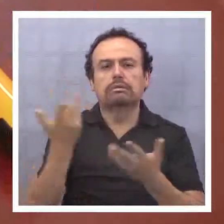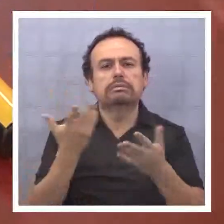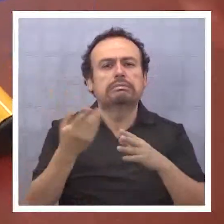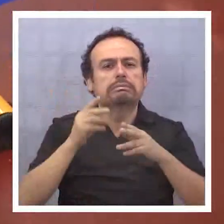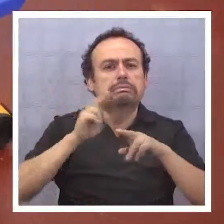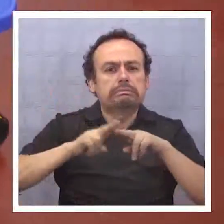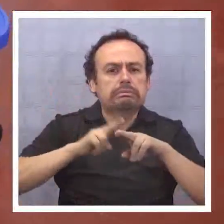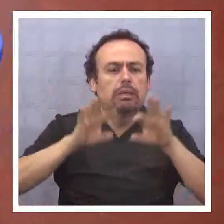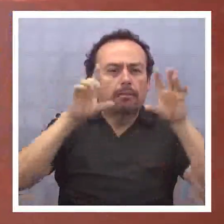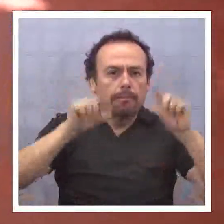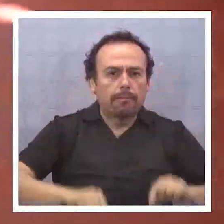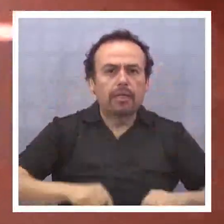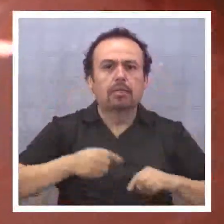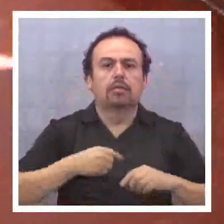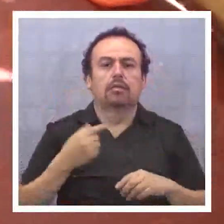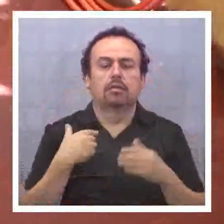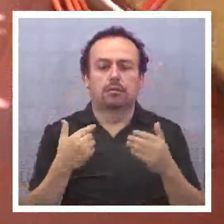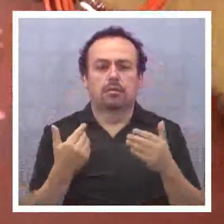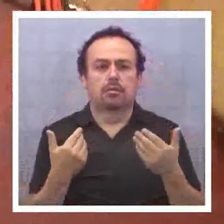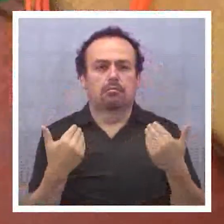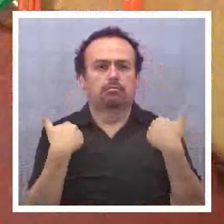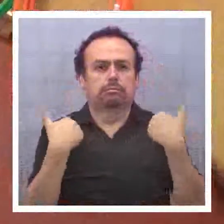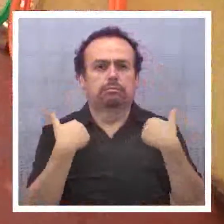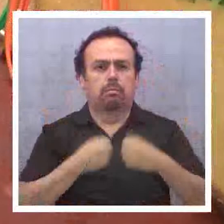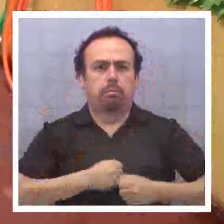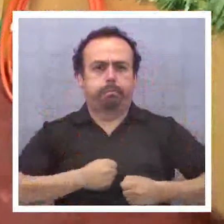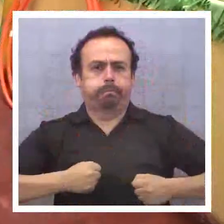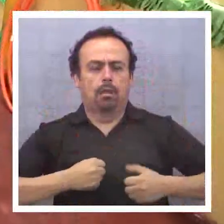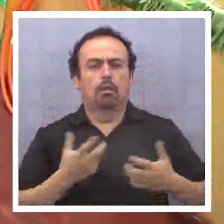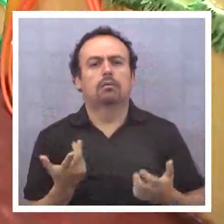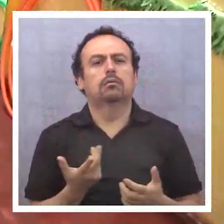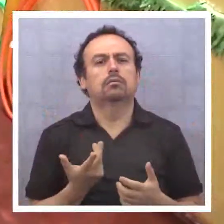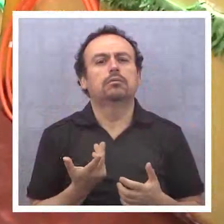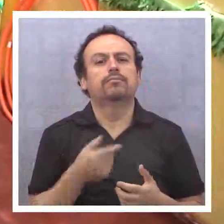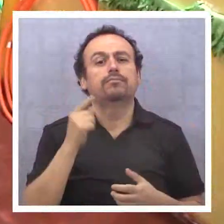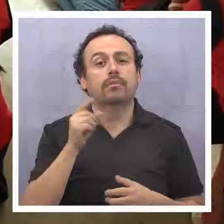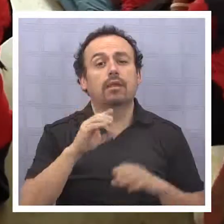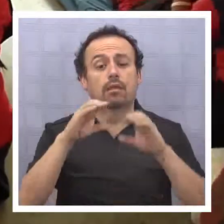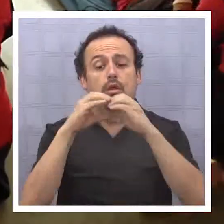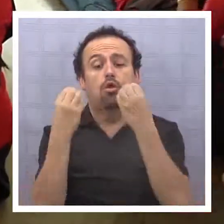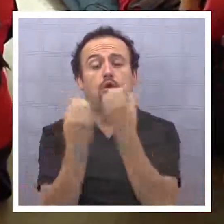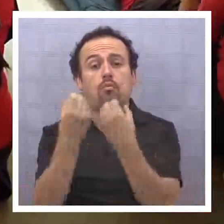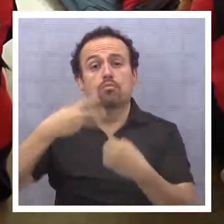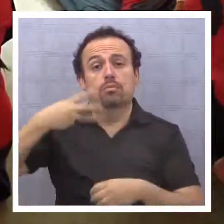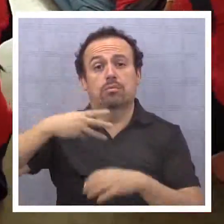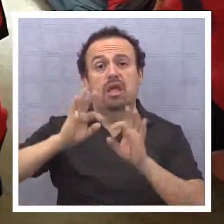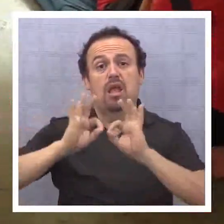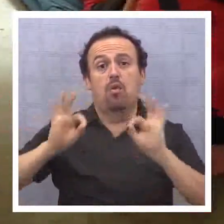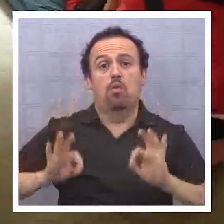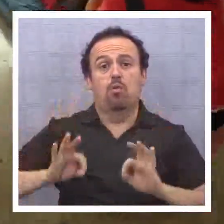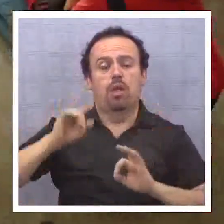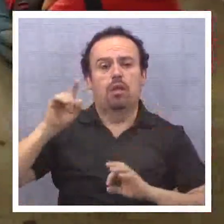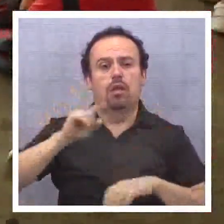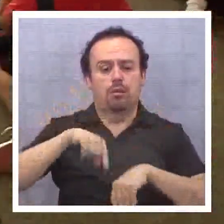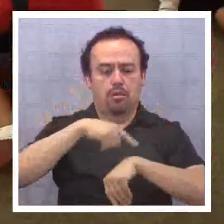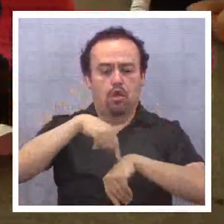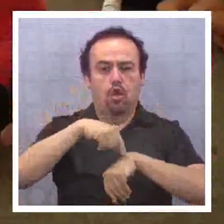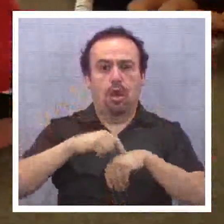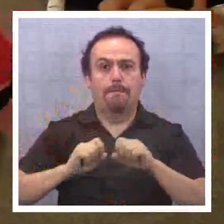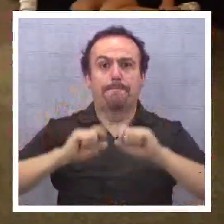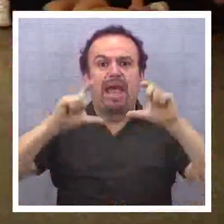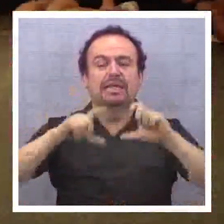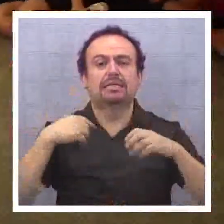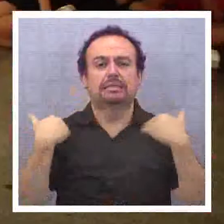que permitan reducir estas cifras en tanto desde la cormodez y coinciden en el aumento de las horas de Educación Física